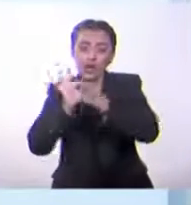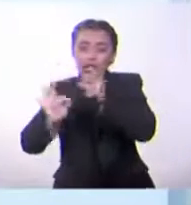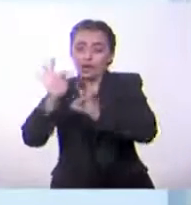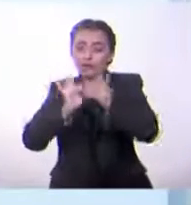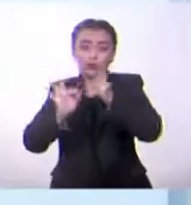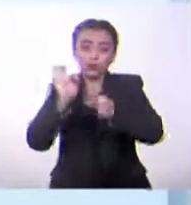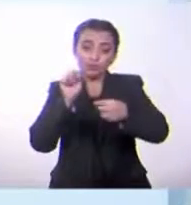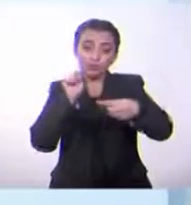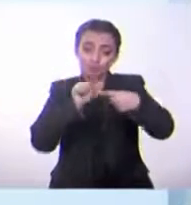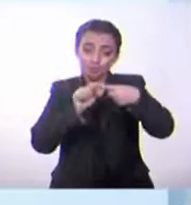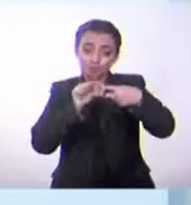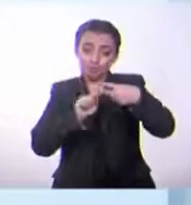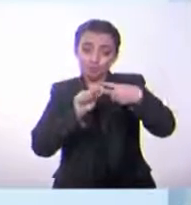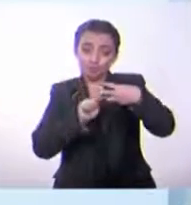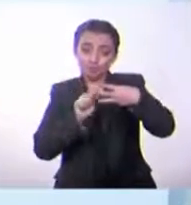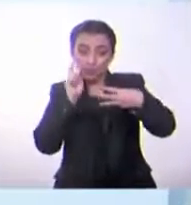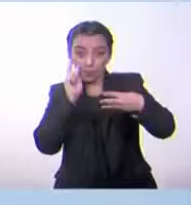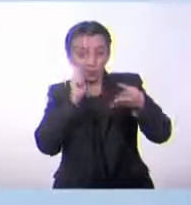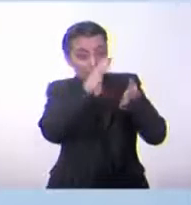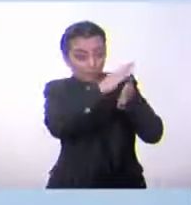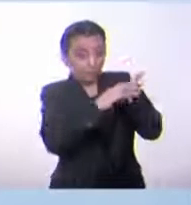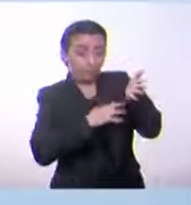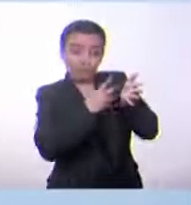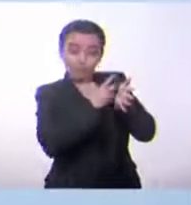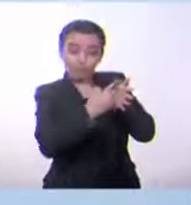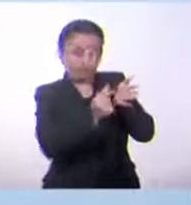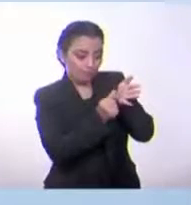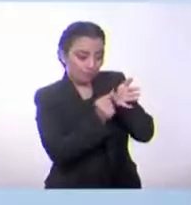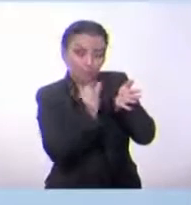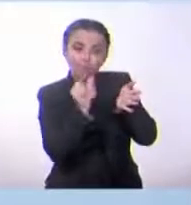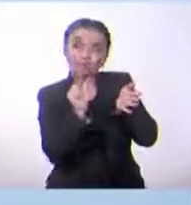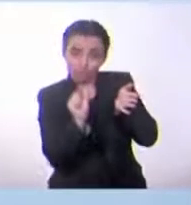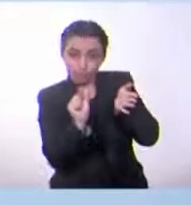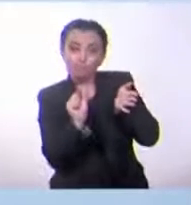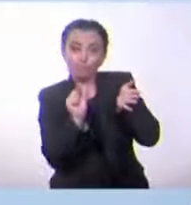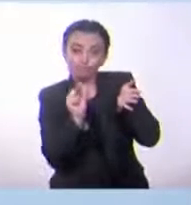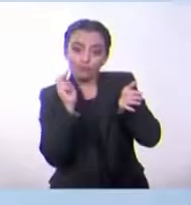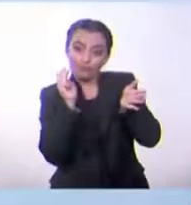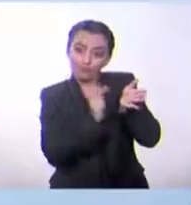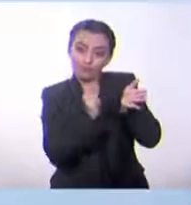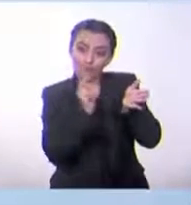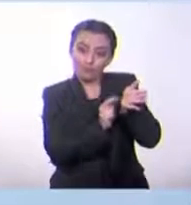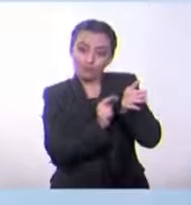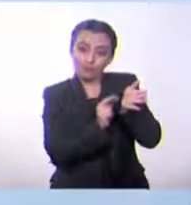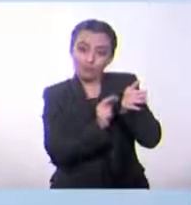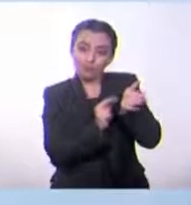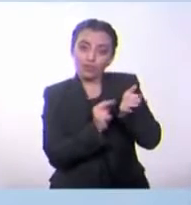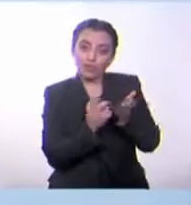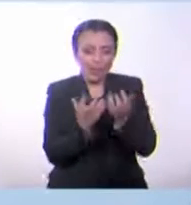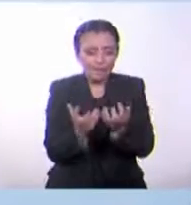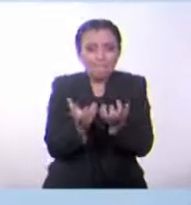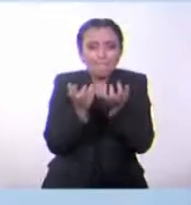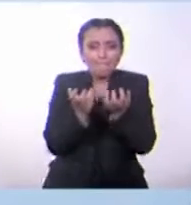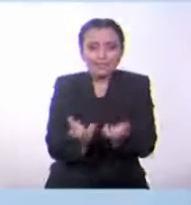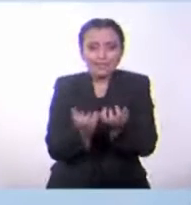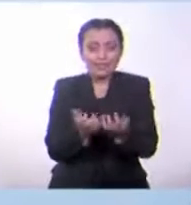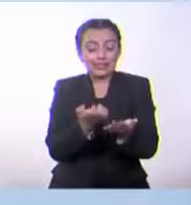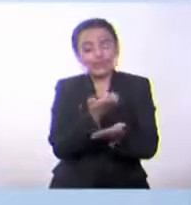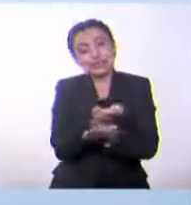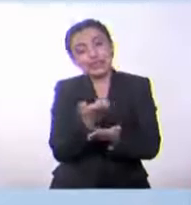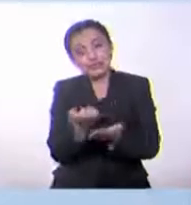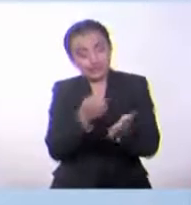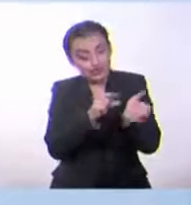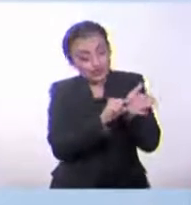lo revisamos en la tabla periódica. Sí, en la tabla periódica aparecen las masas relativas de los elementos,